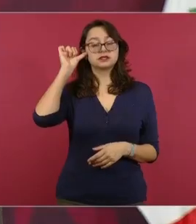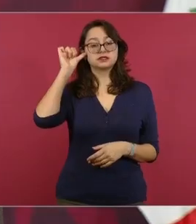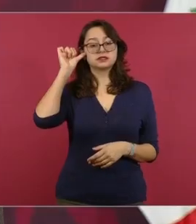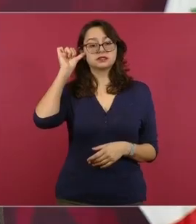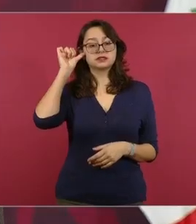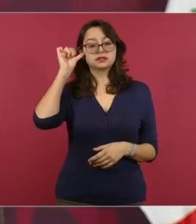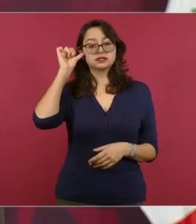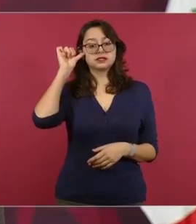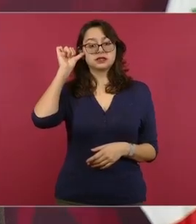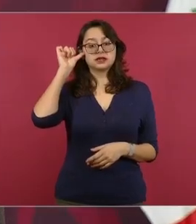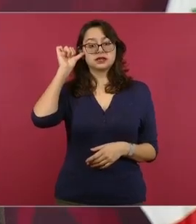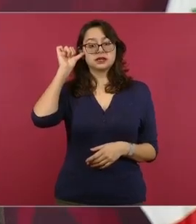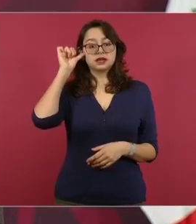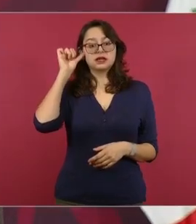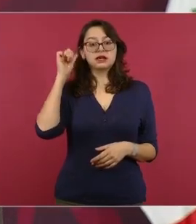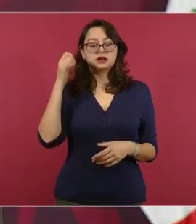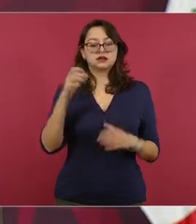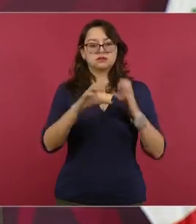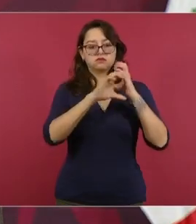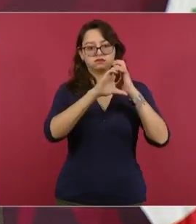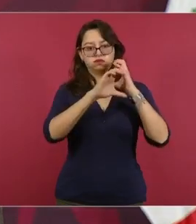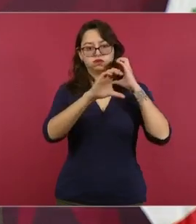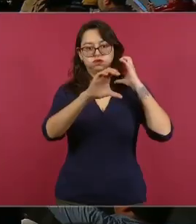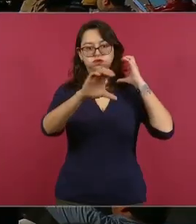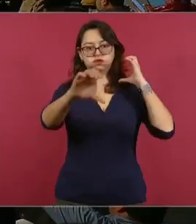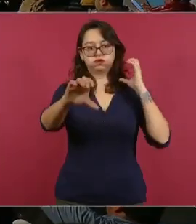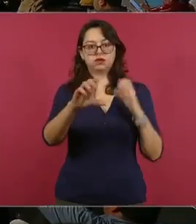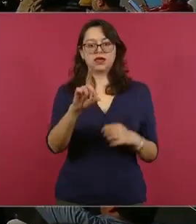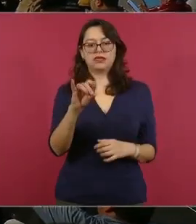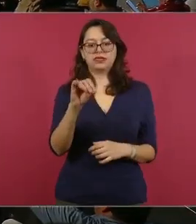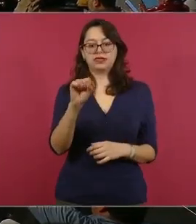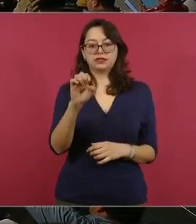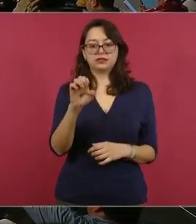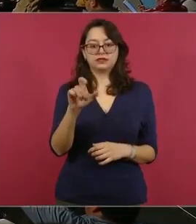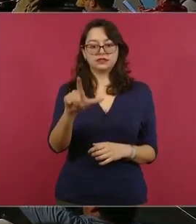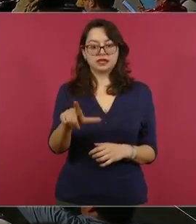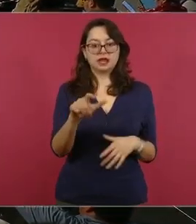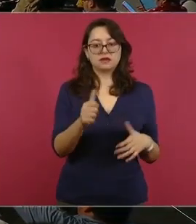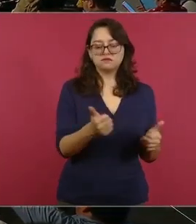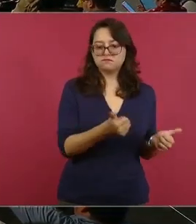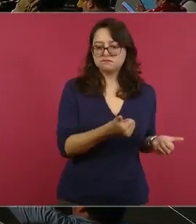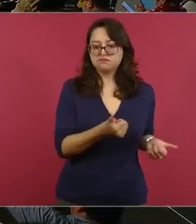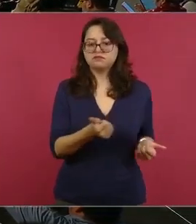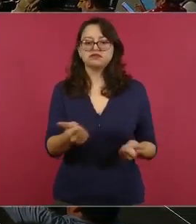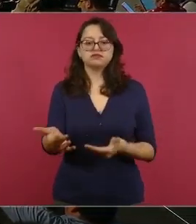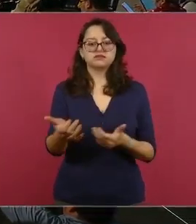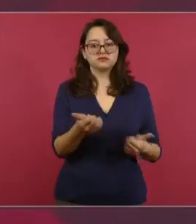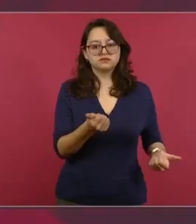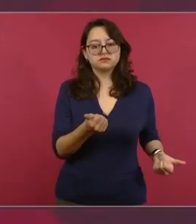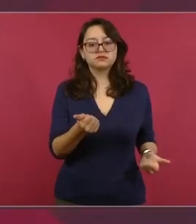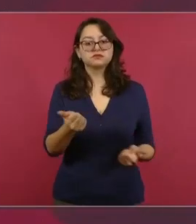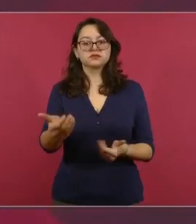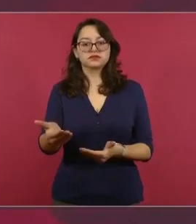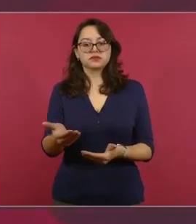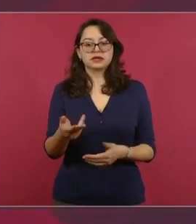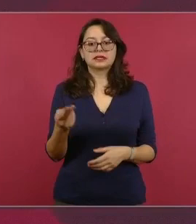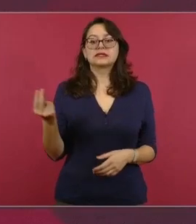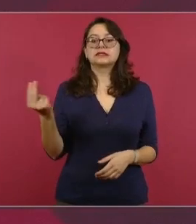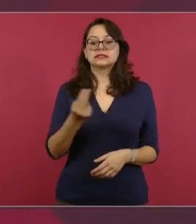llevaron unas pipas de diésel que hacen falta